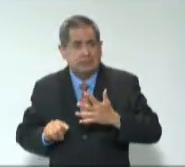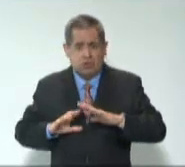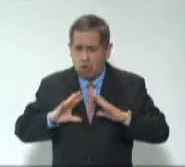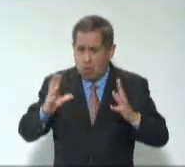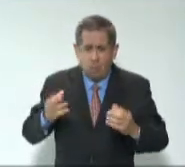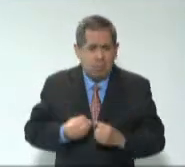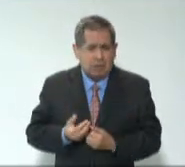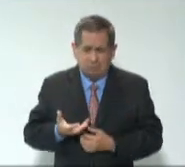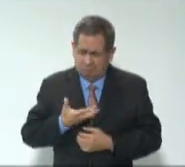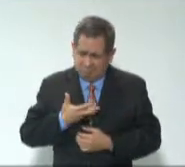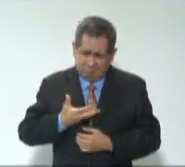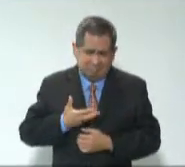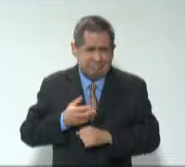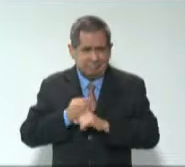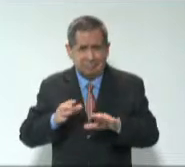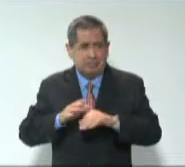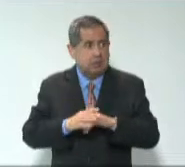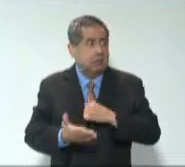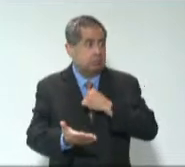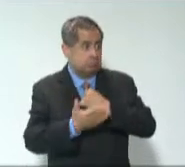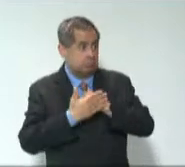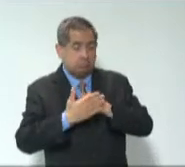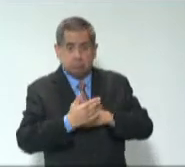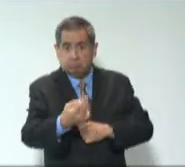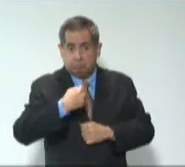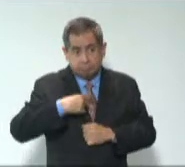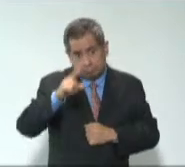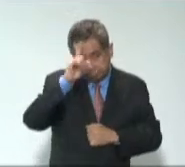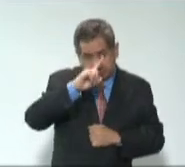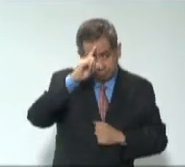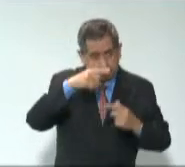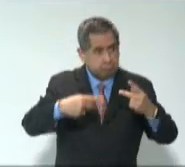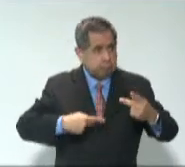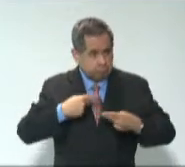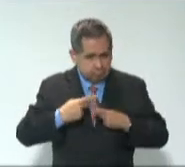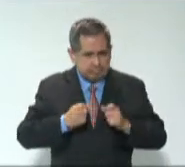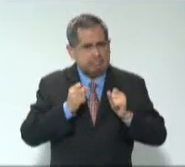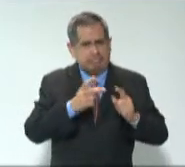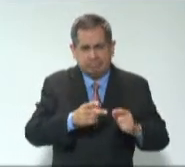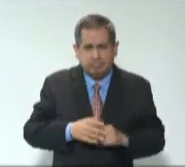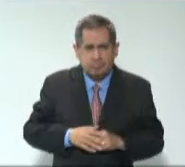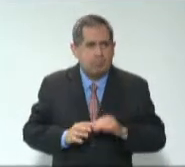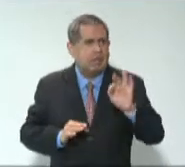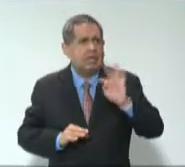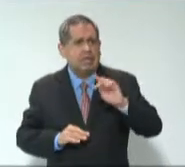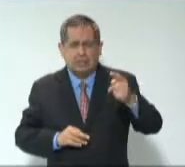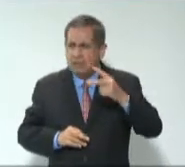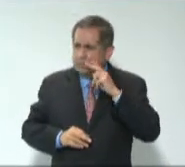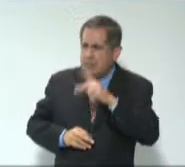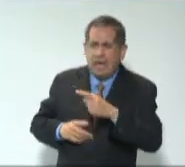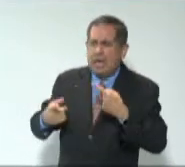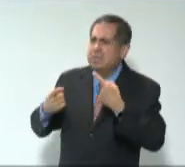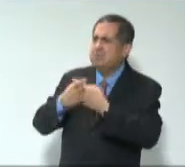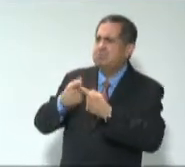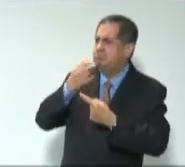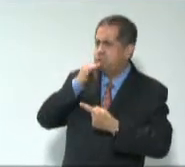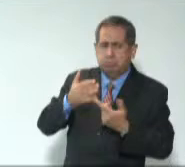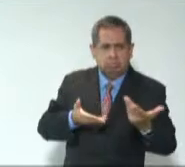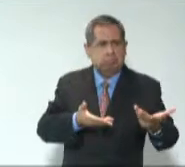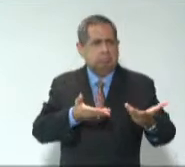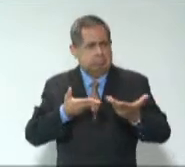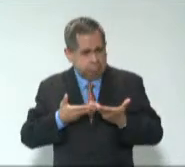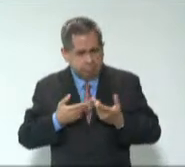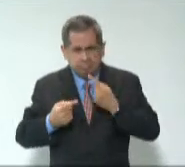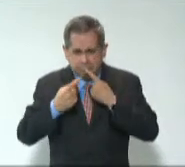hábitos de recibir retroalimentación crítica cuestionamientos si hay alguna consistencia con mucho gusto